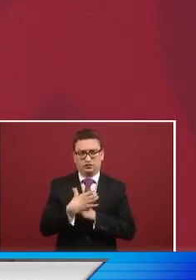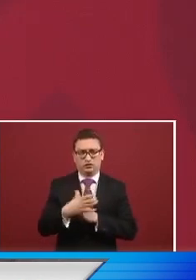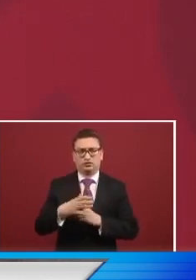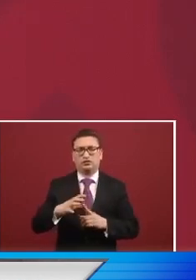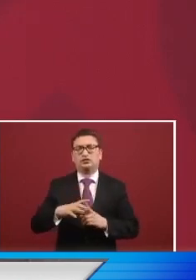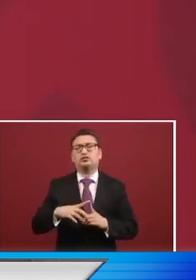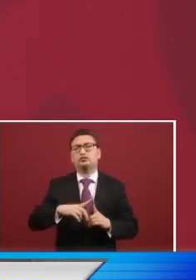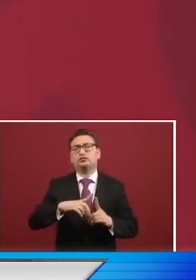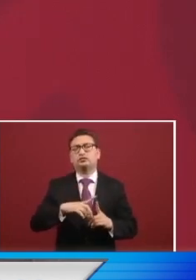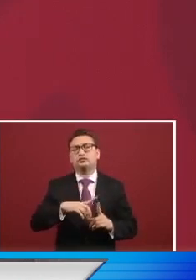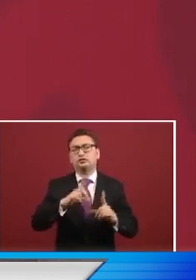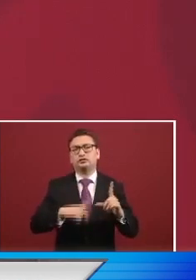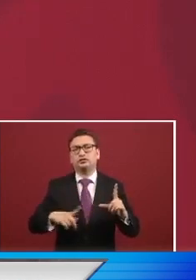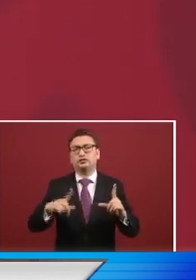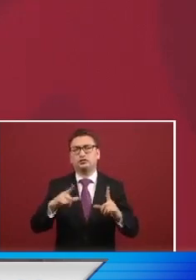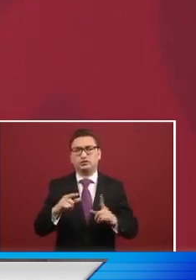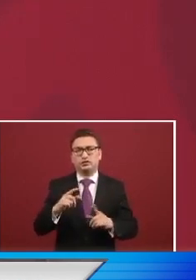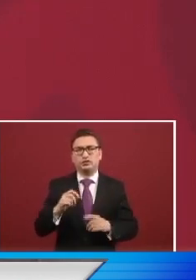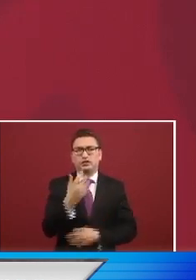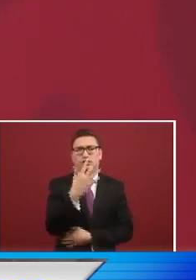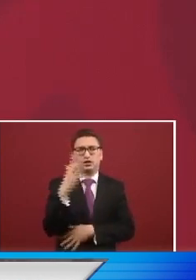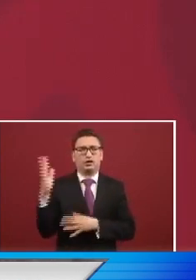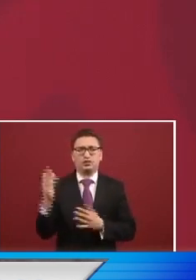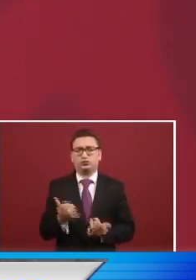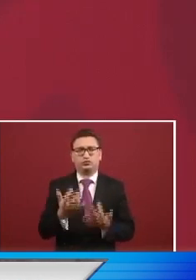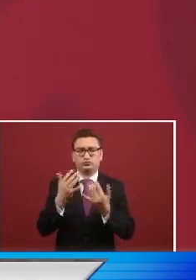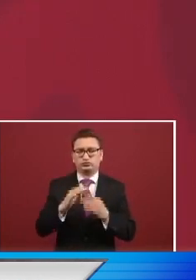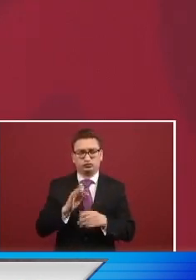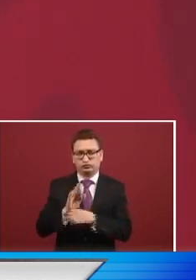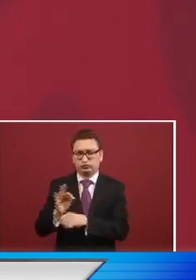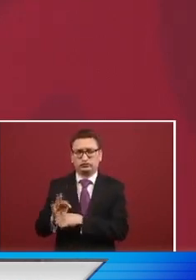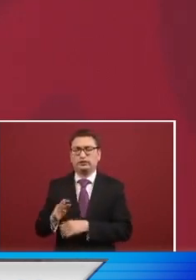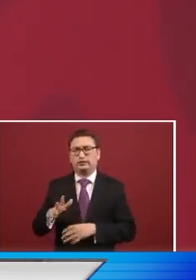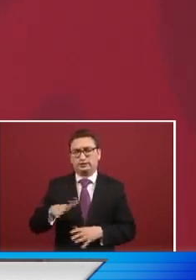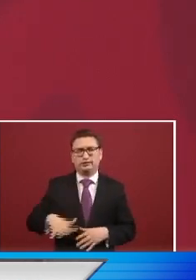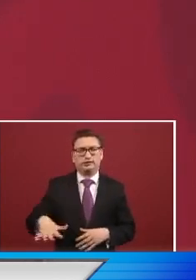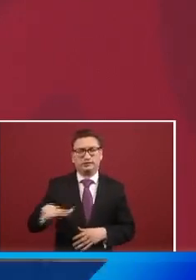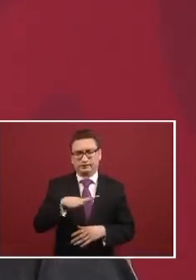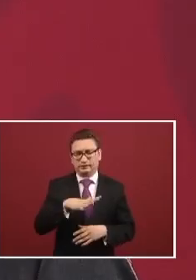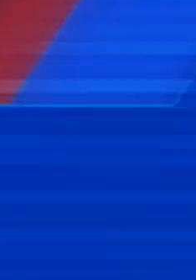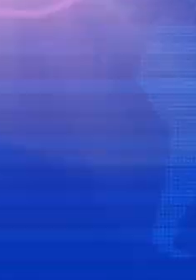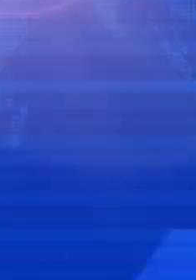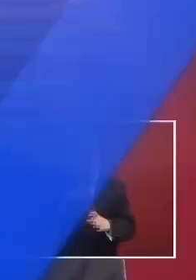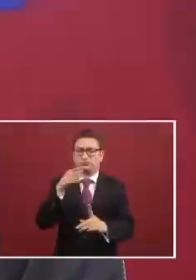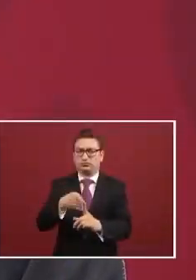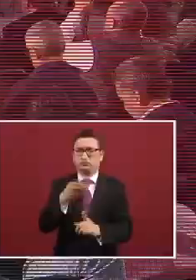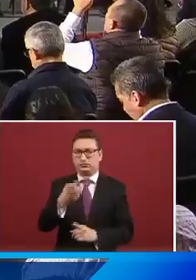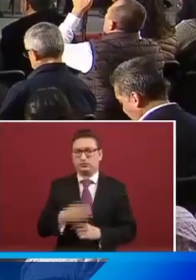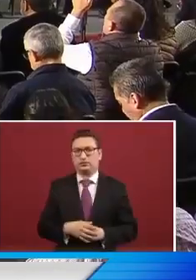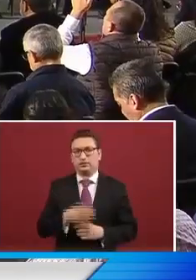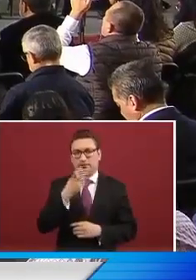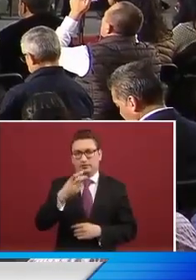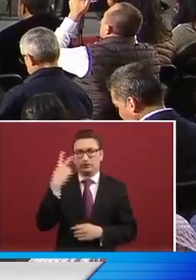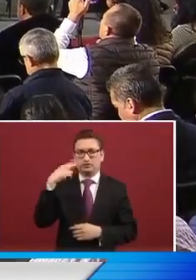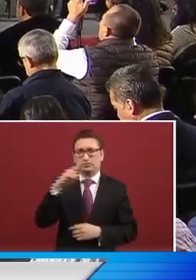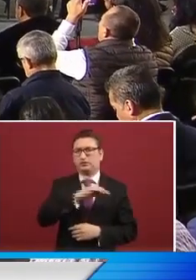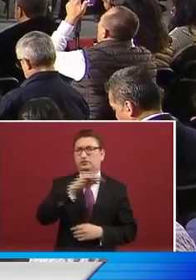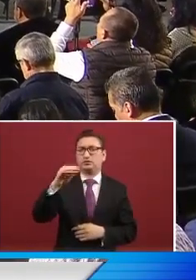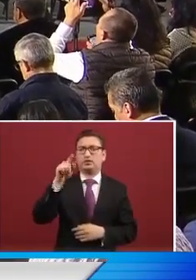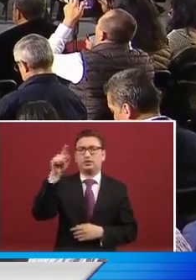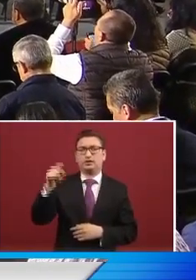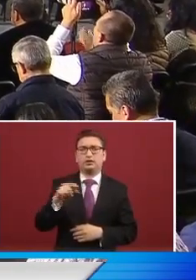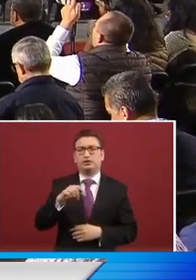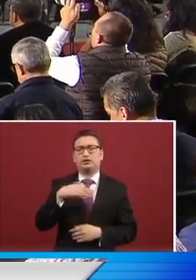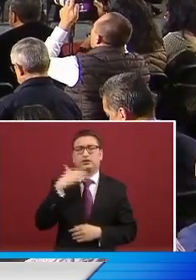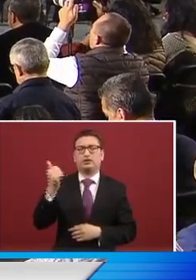estacionario marca Getomsa a 8.40 el litro. Fuente CENER, CRE y Profeco. Contacto con